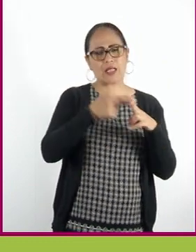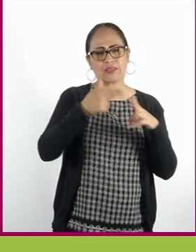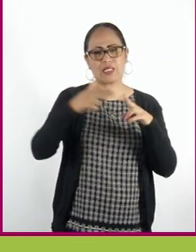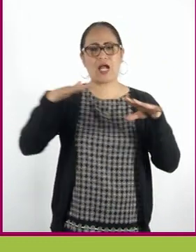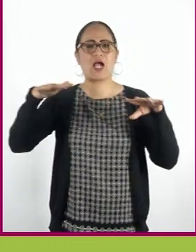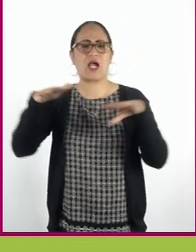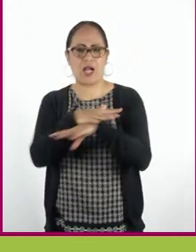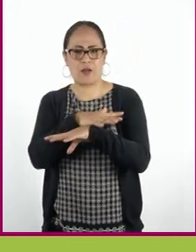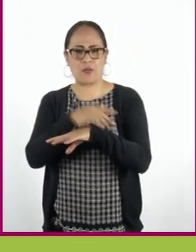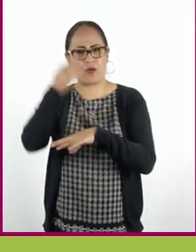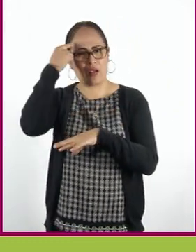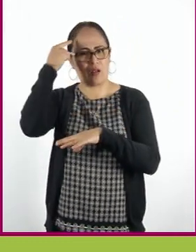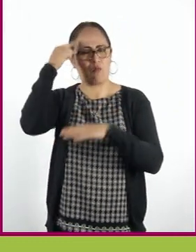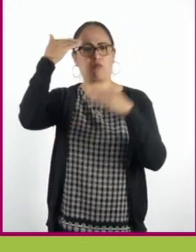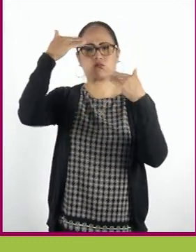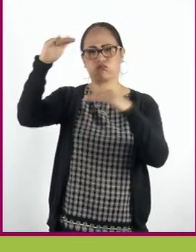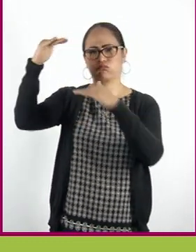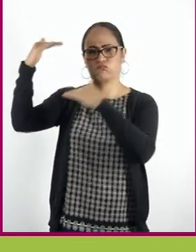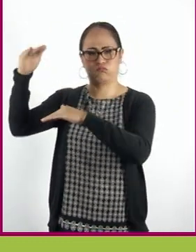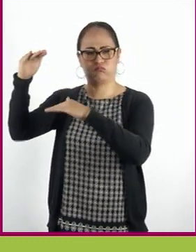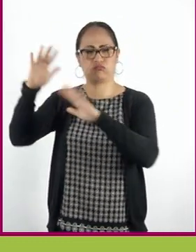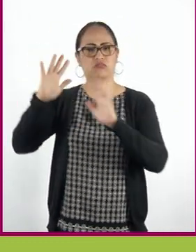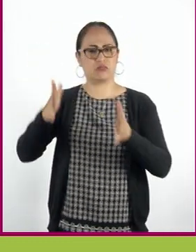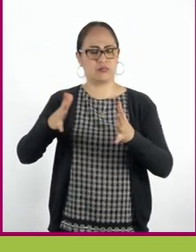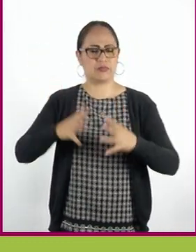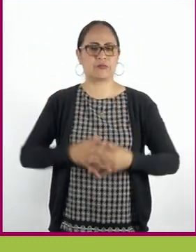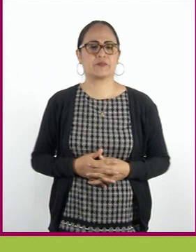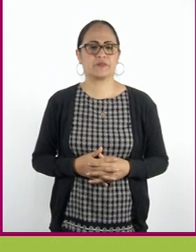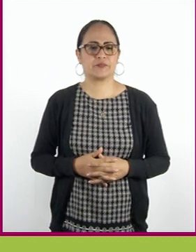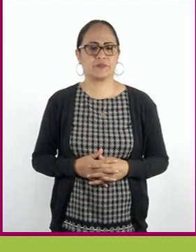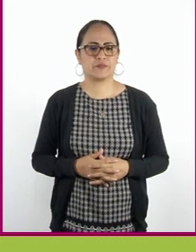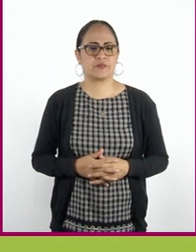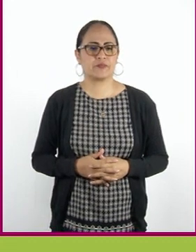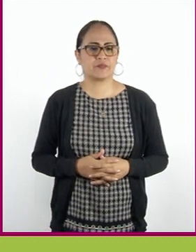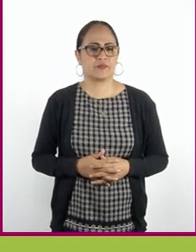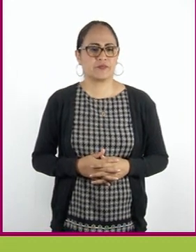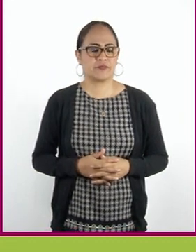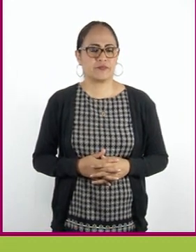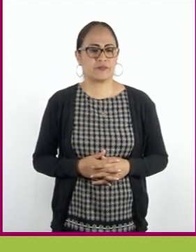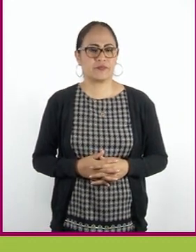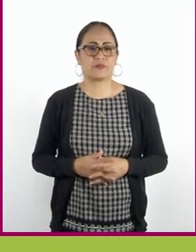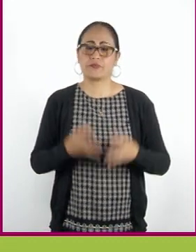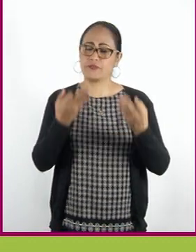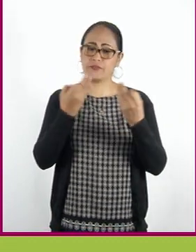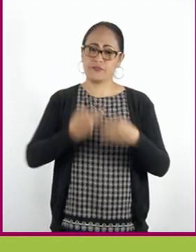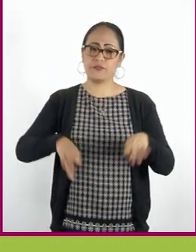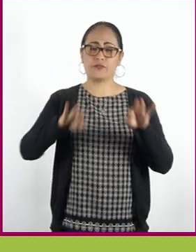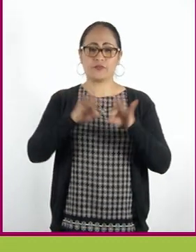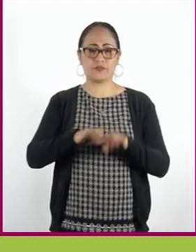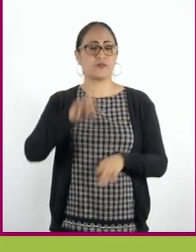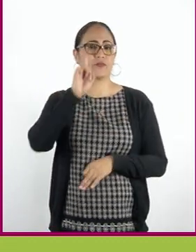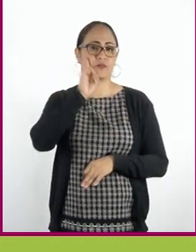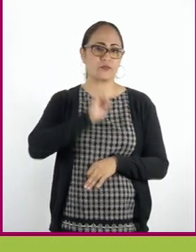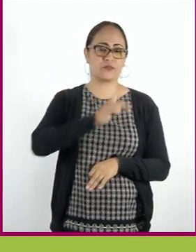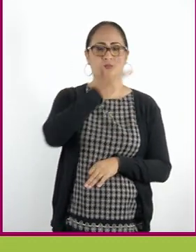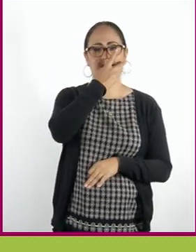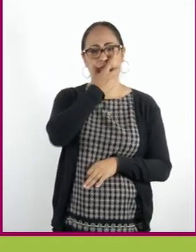madura y adulta. Es de suma importancia que las y los